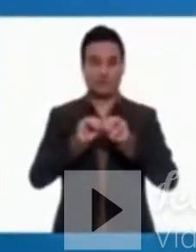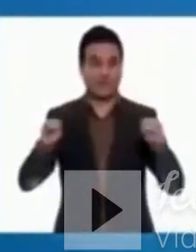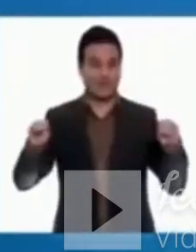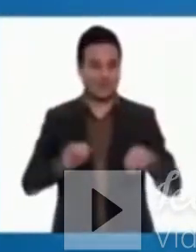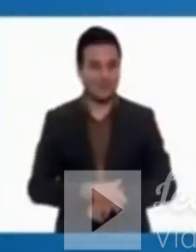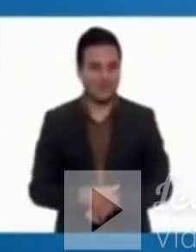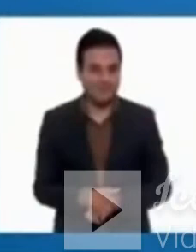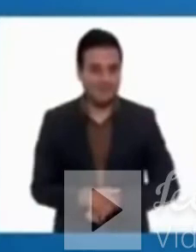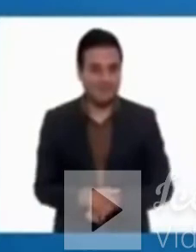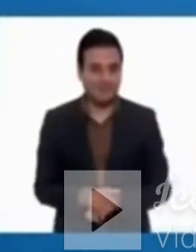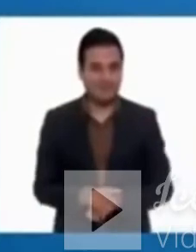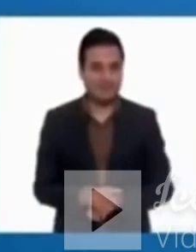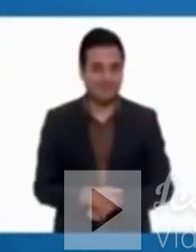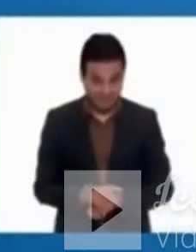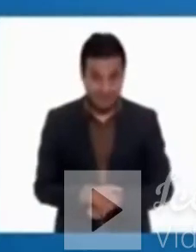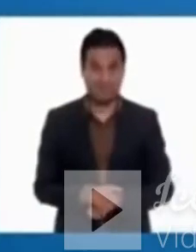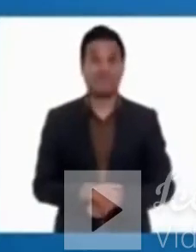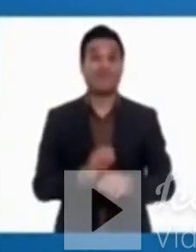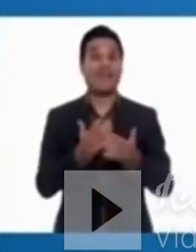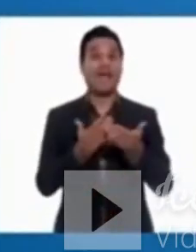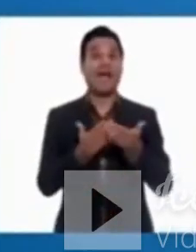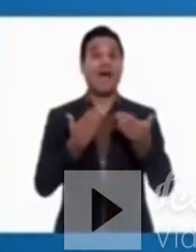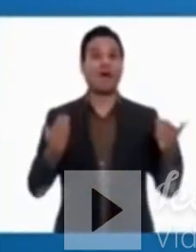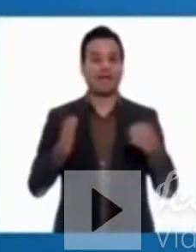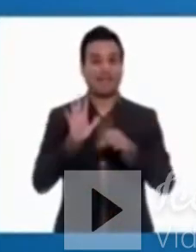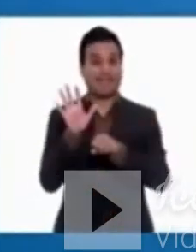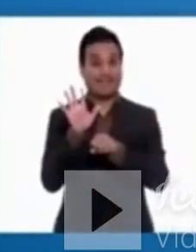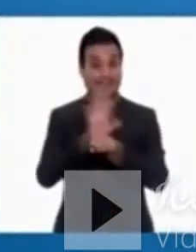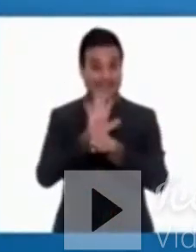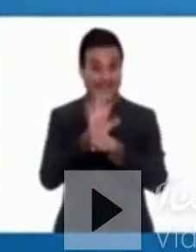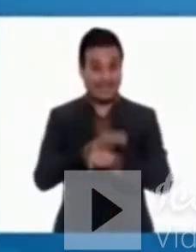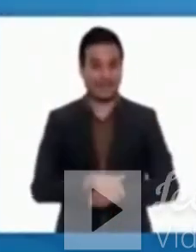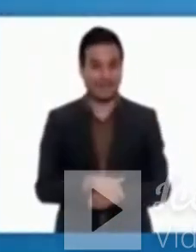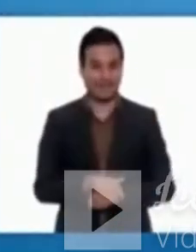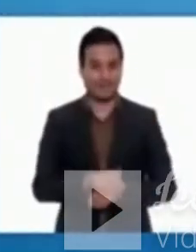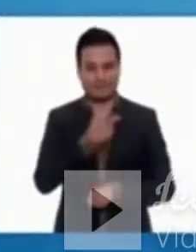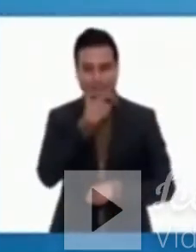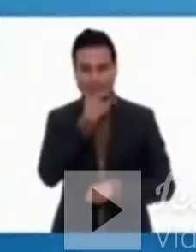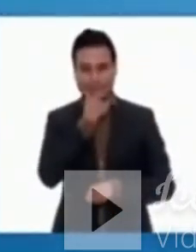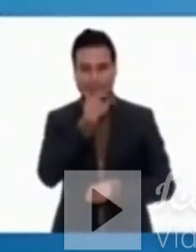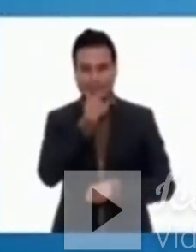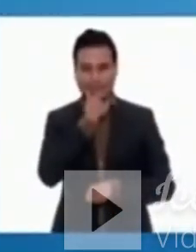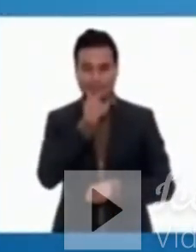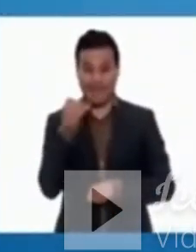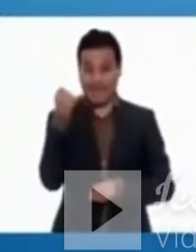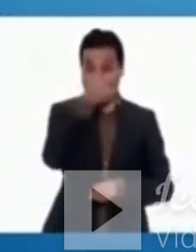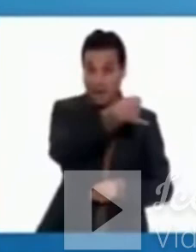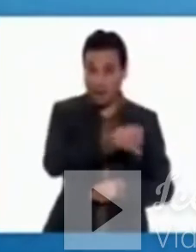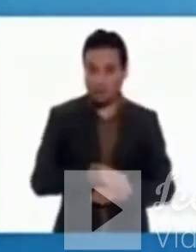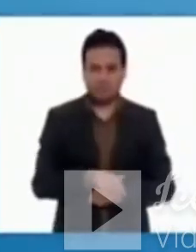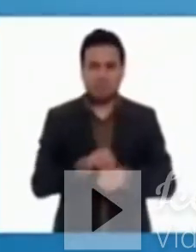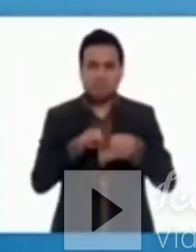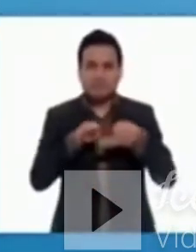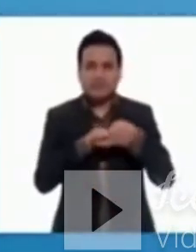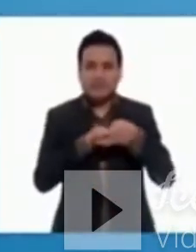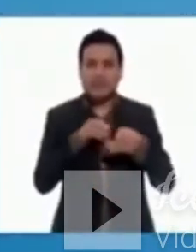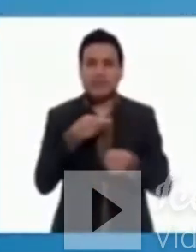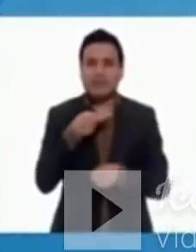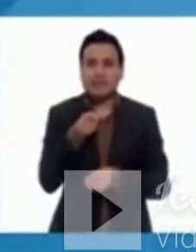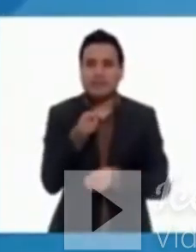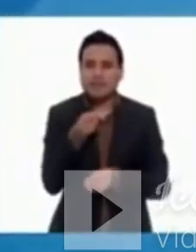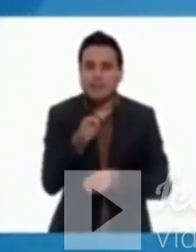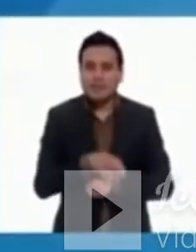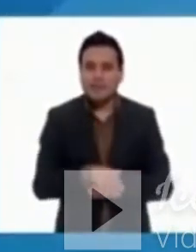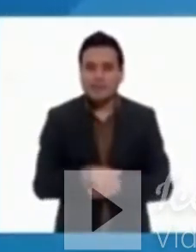metros. Ahora la distancia hacia el cine. Este ya no está muy lejos del restaurante, así que